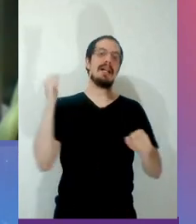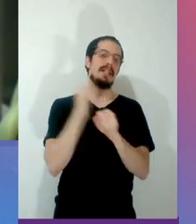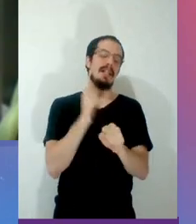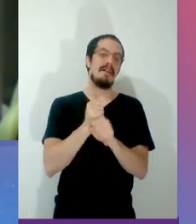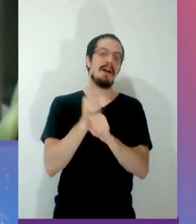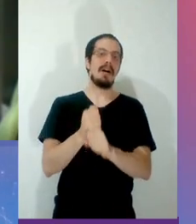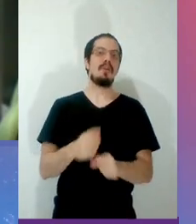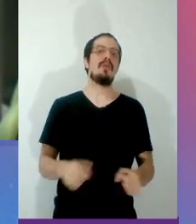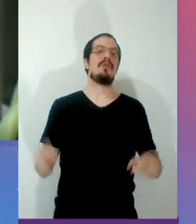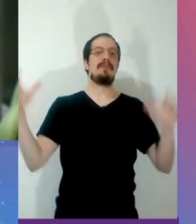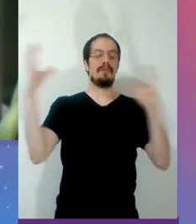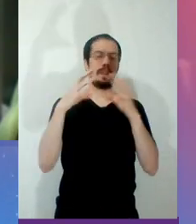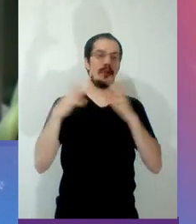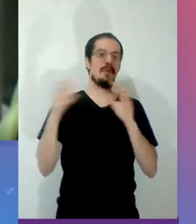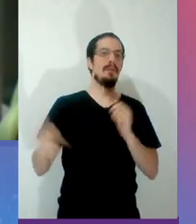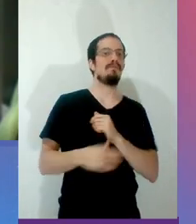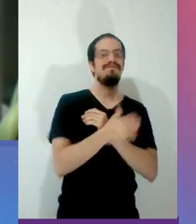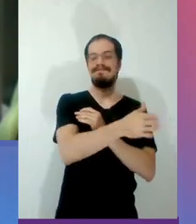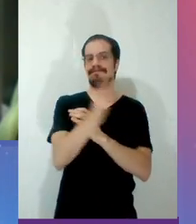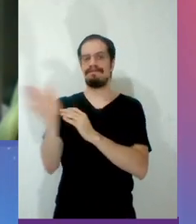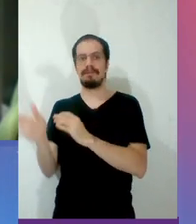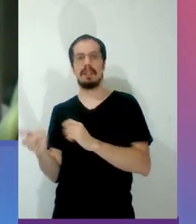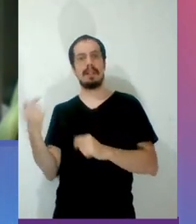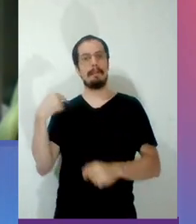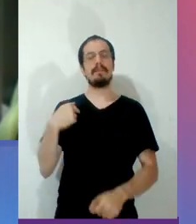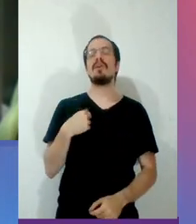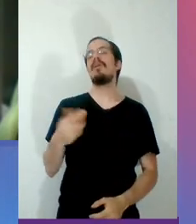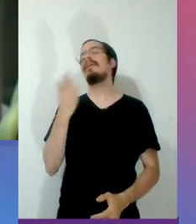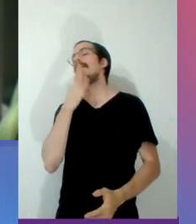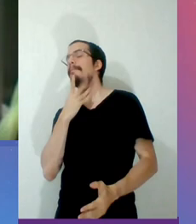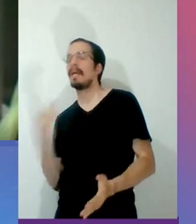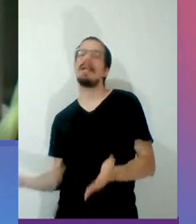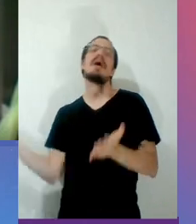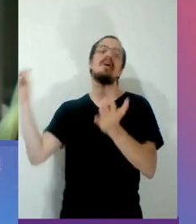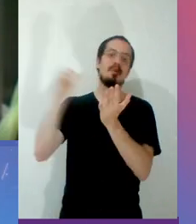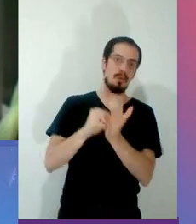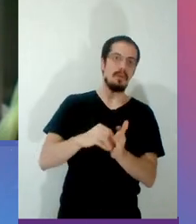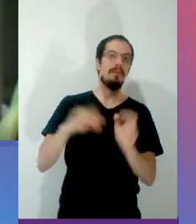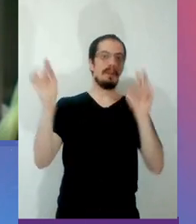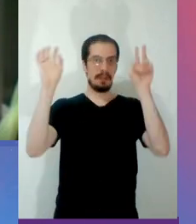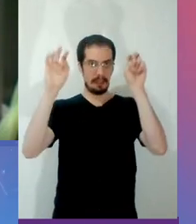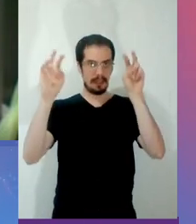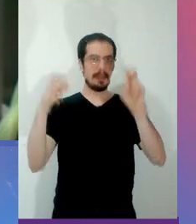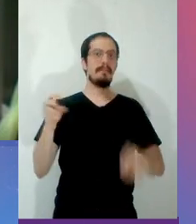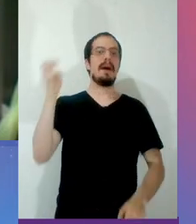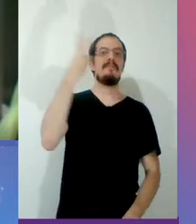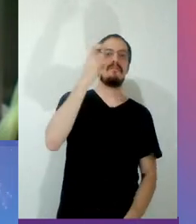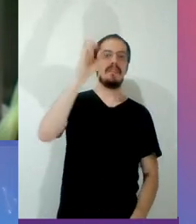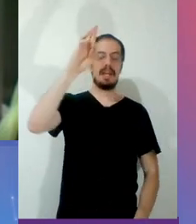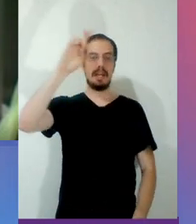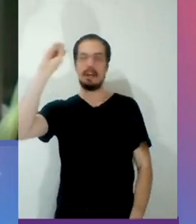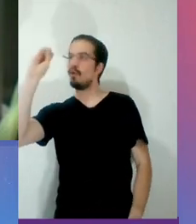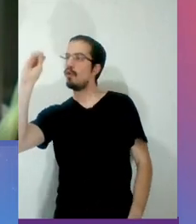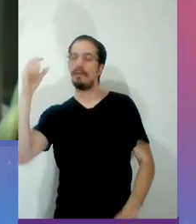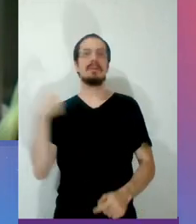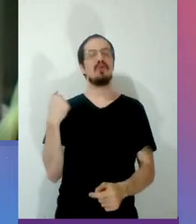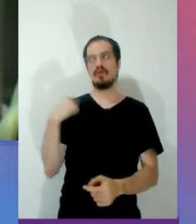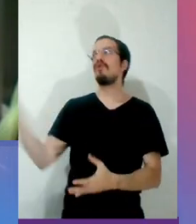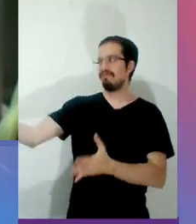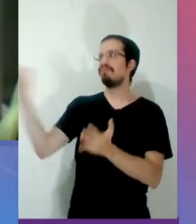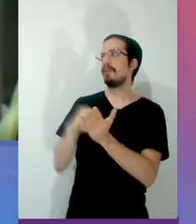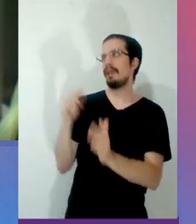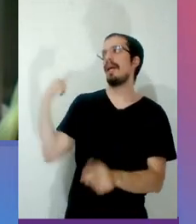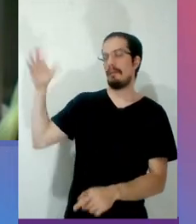Y también ahí me sumo a lo que dijo Verónica con mantener este trabajo con educación. Qué